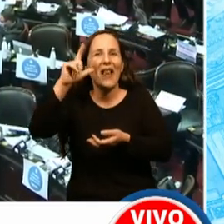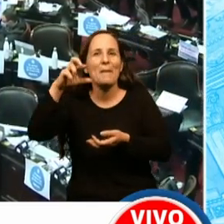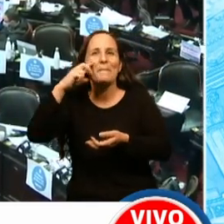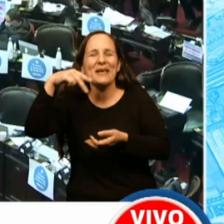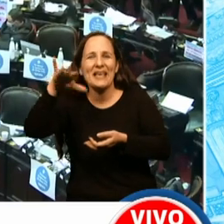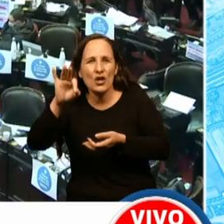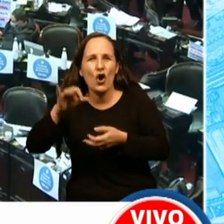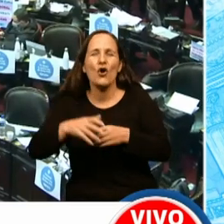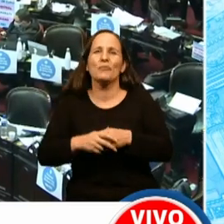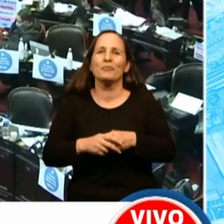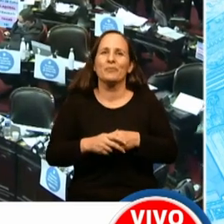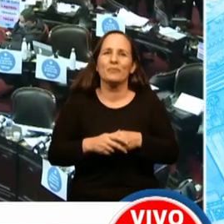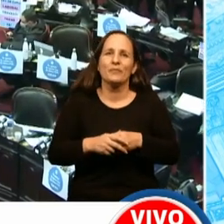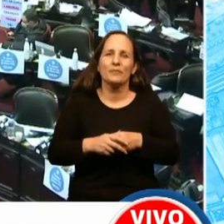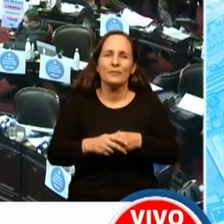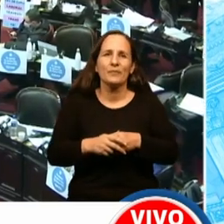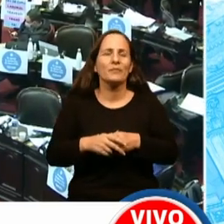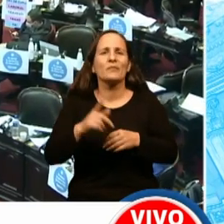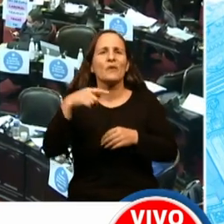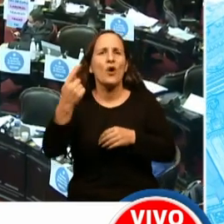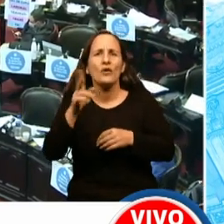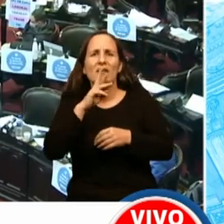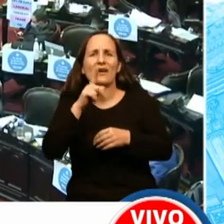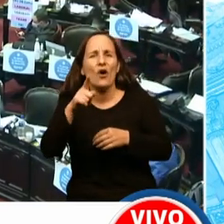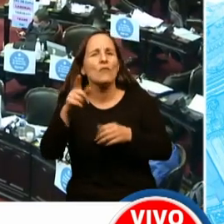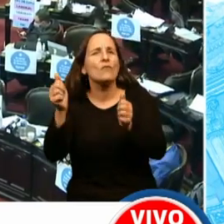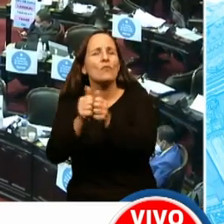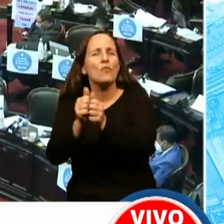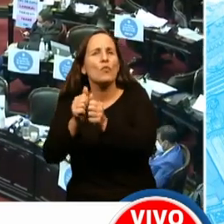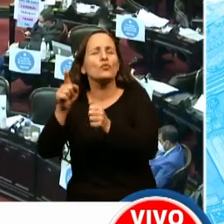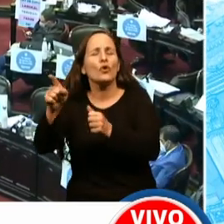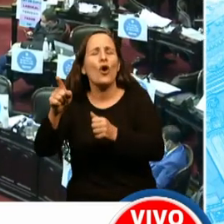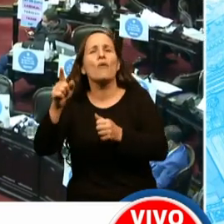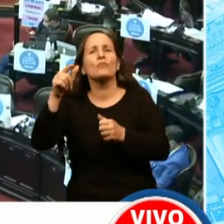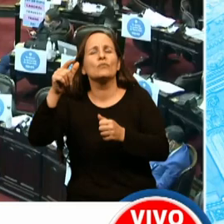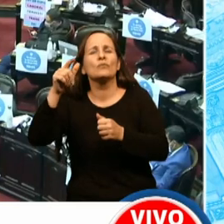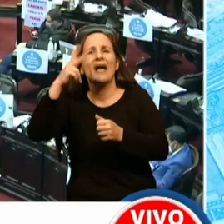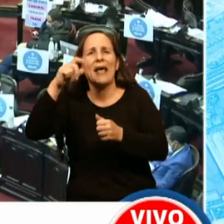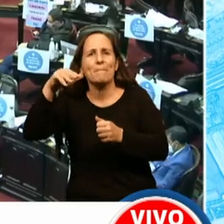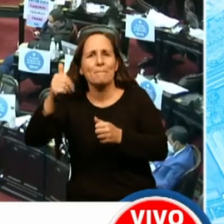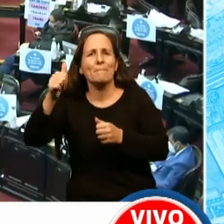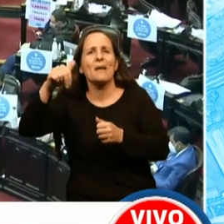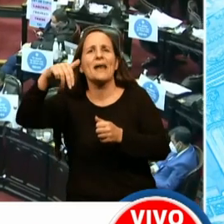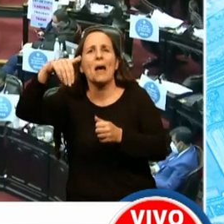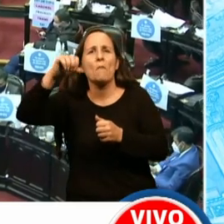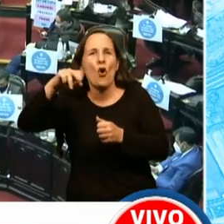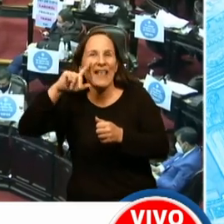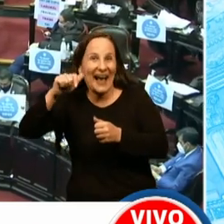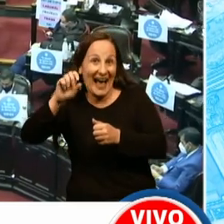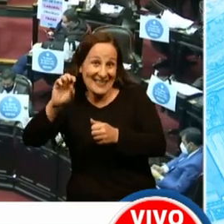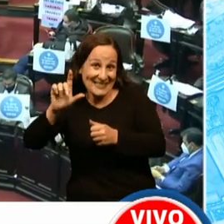las chicas con el que acompaña a la hermana mónica que viven en cuartito lleno de humedad